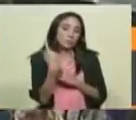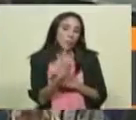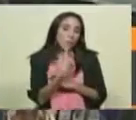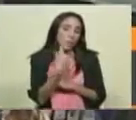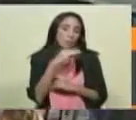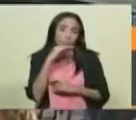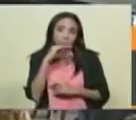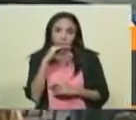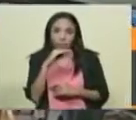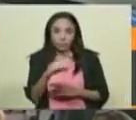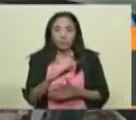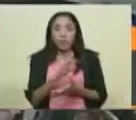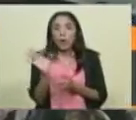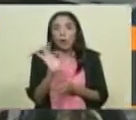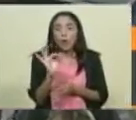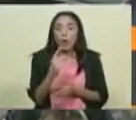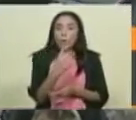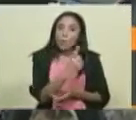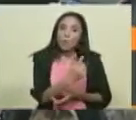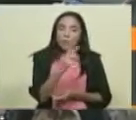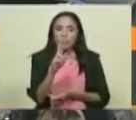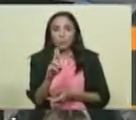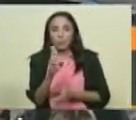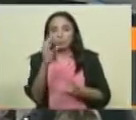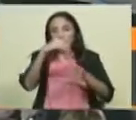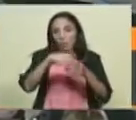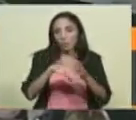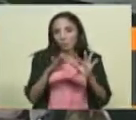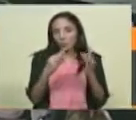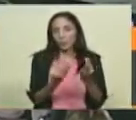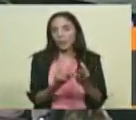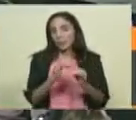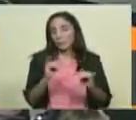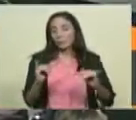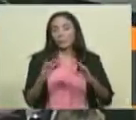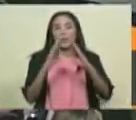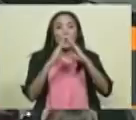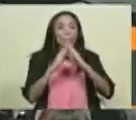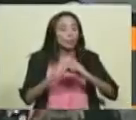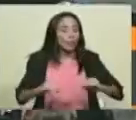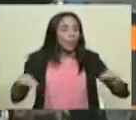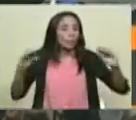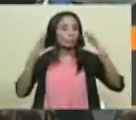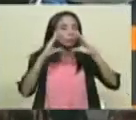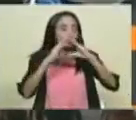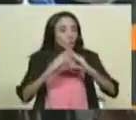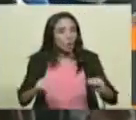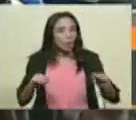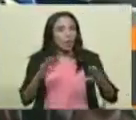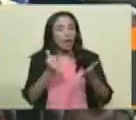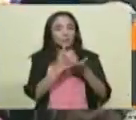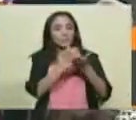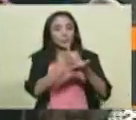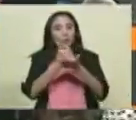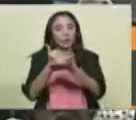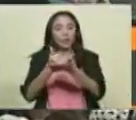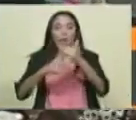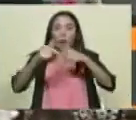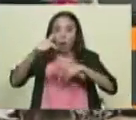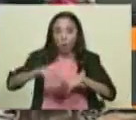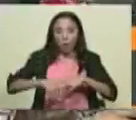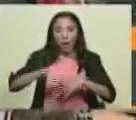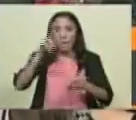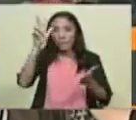niño. Todos van a ser protegidos, todos. Y hoy vamos a llegar, hoy estoy